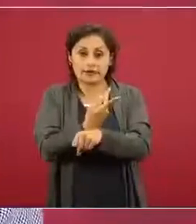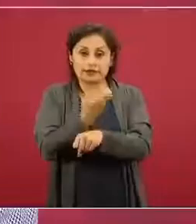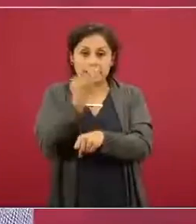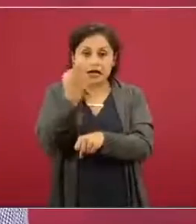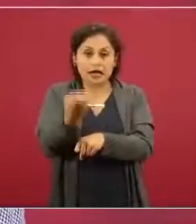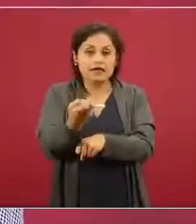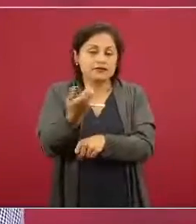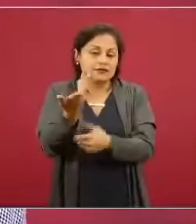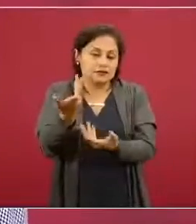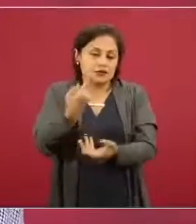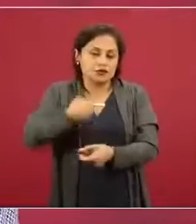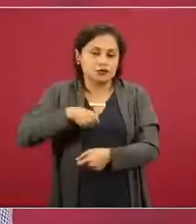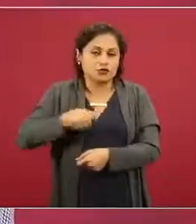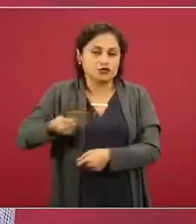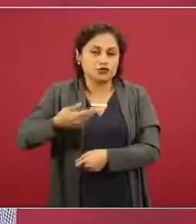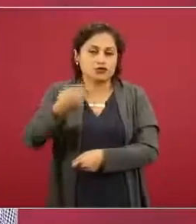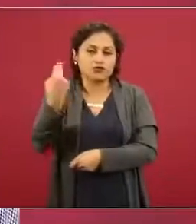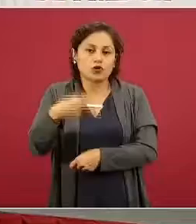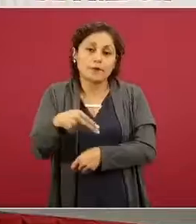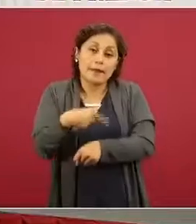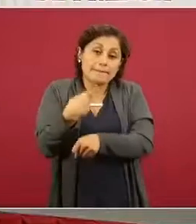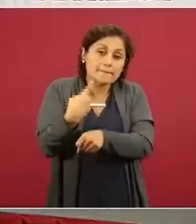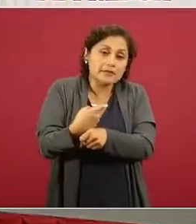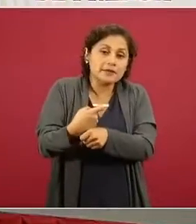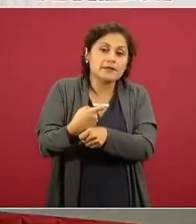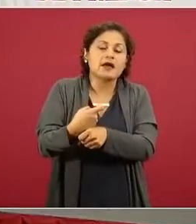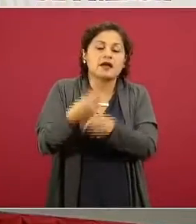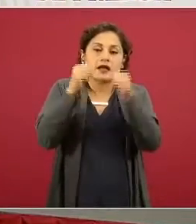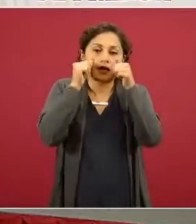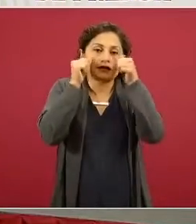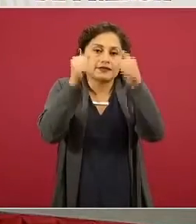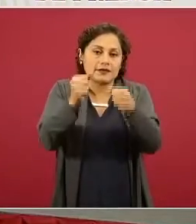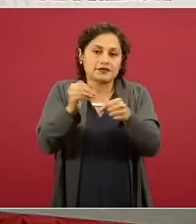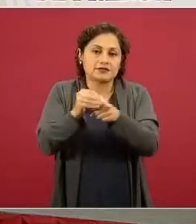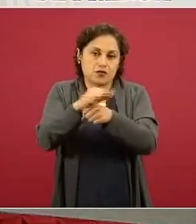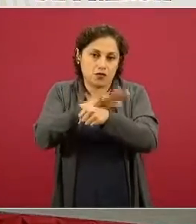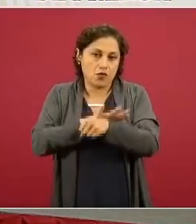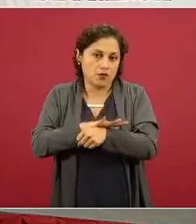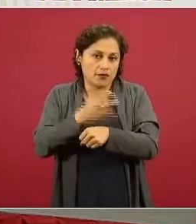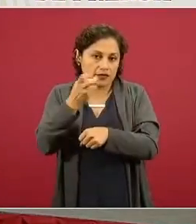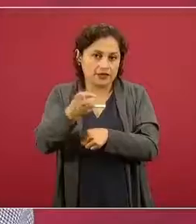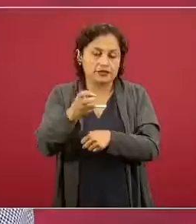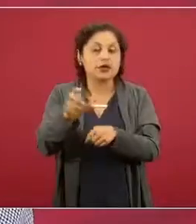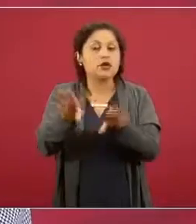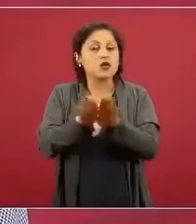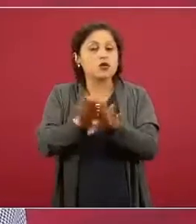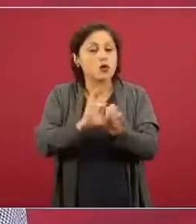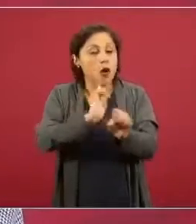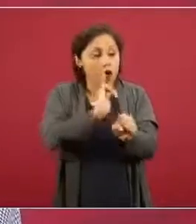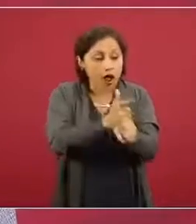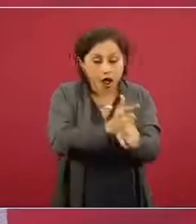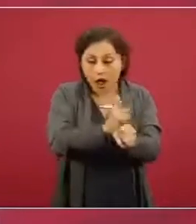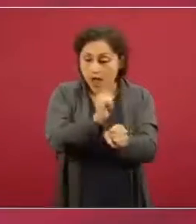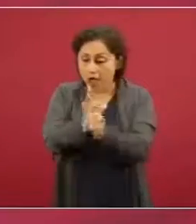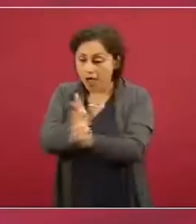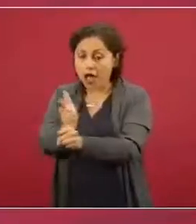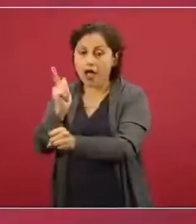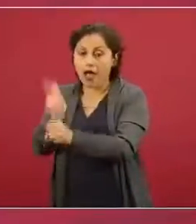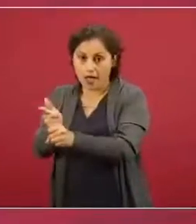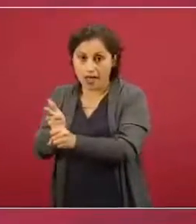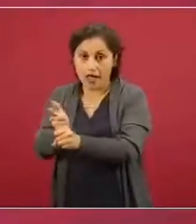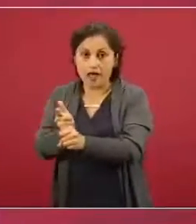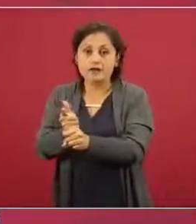salud del COVID, que también uno de sus propósitos, además de identificar estos casos, es identificar los brotes mucho